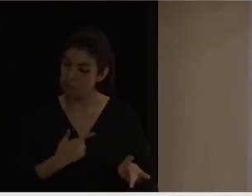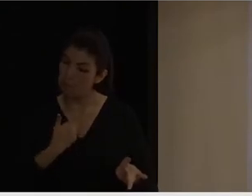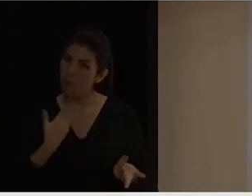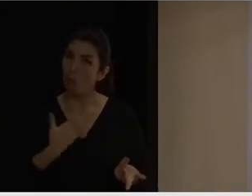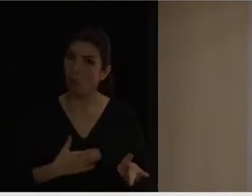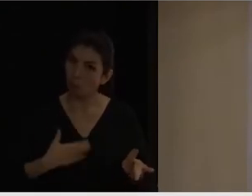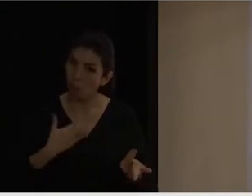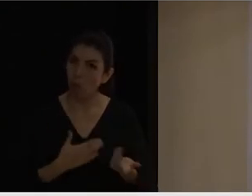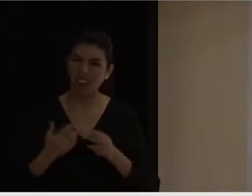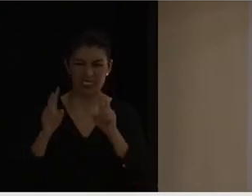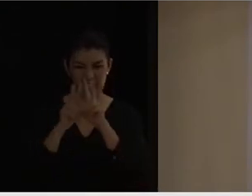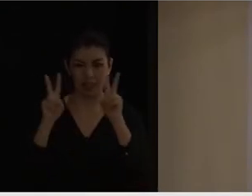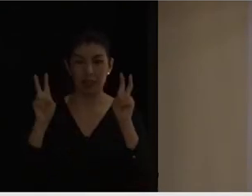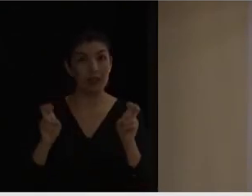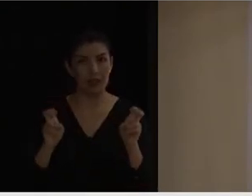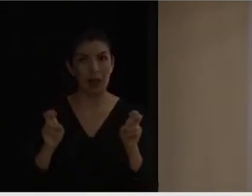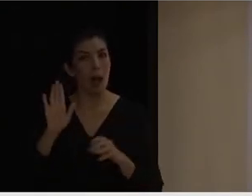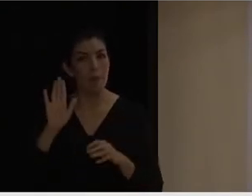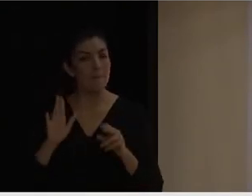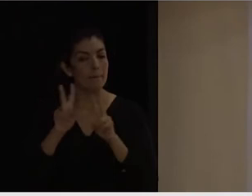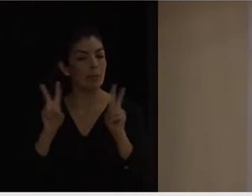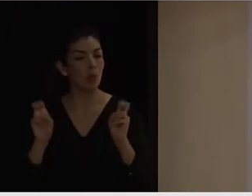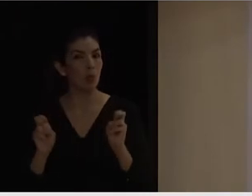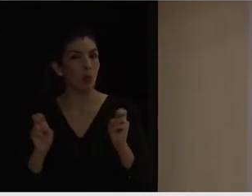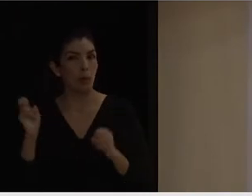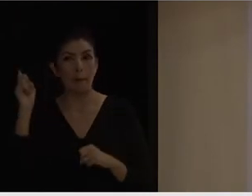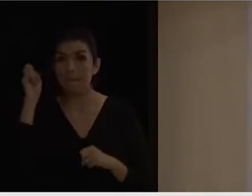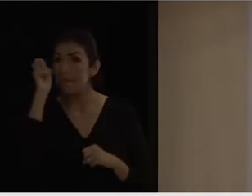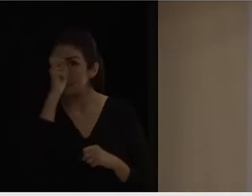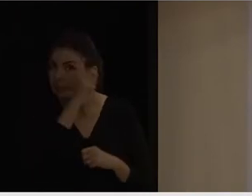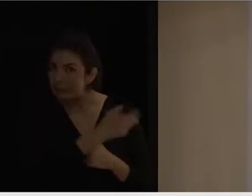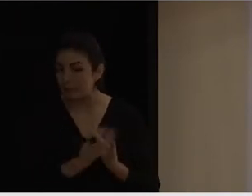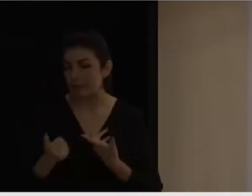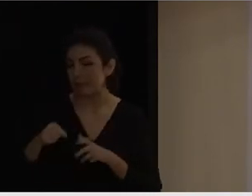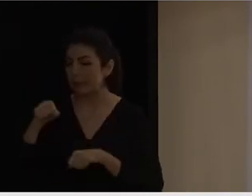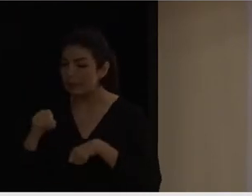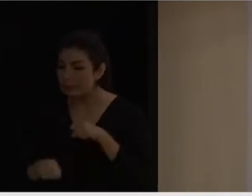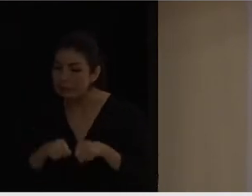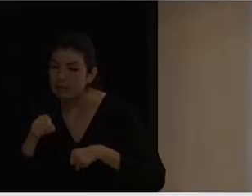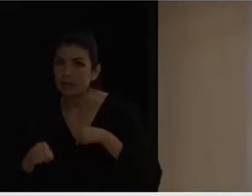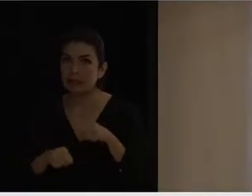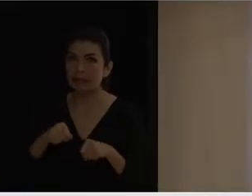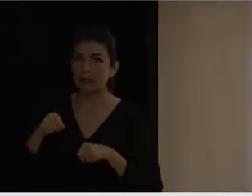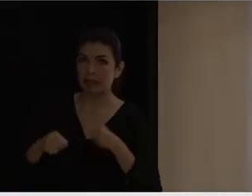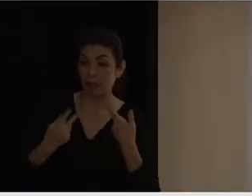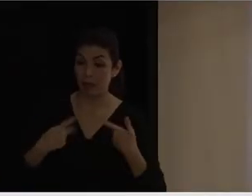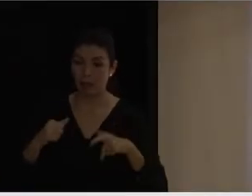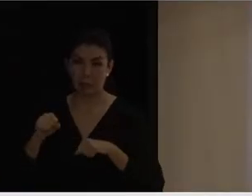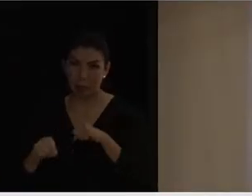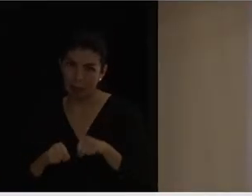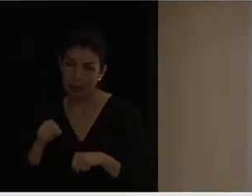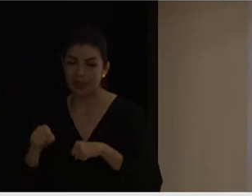porque este es como el tema espinoso del movimiento ciclista, ¿no? Del que poco se quiere hablar y que pues